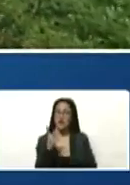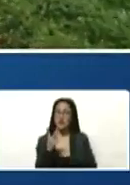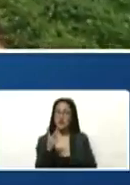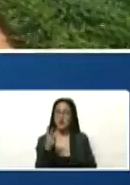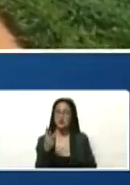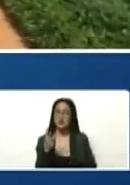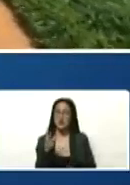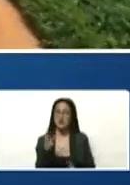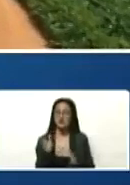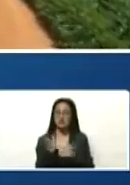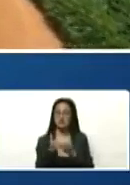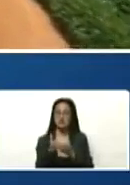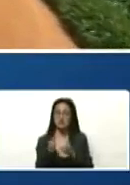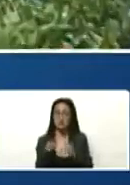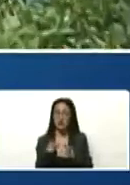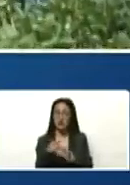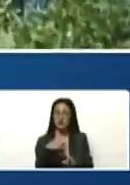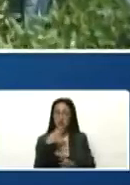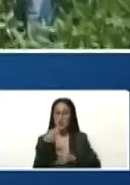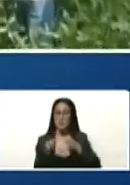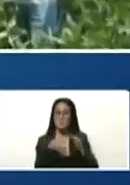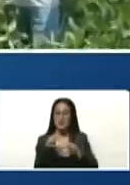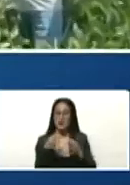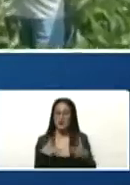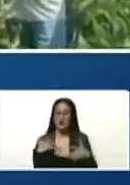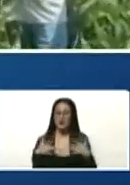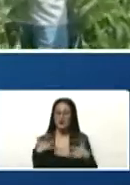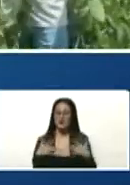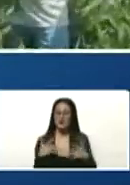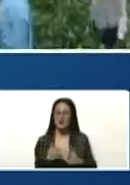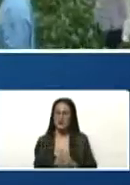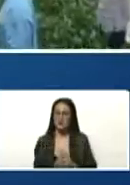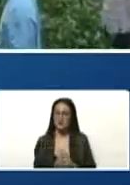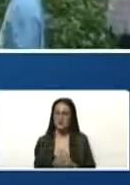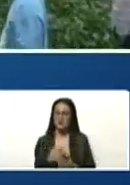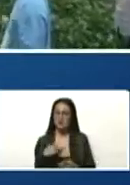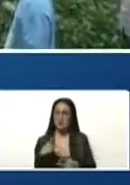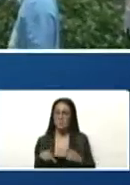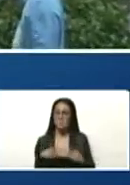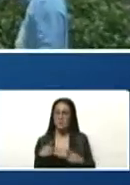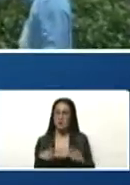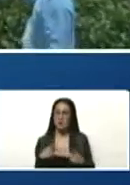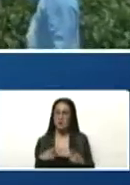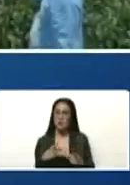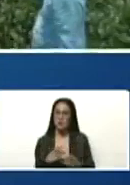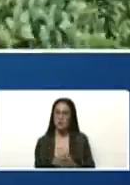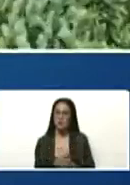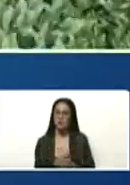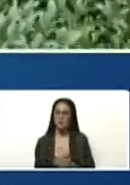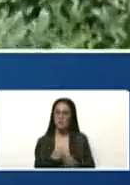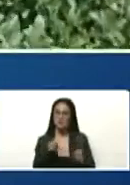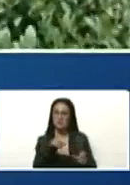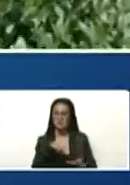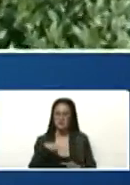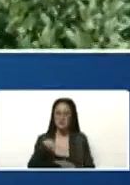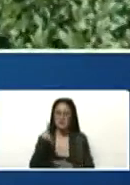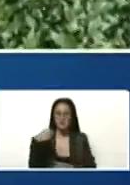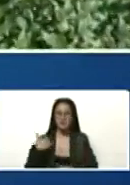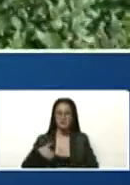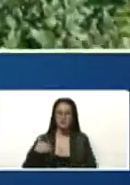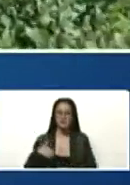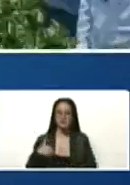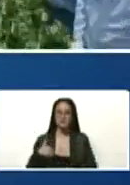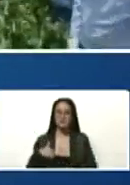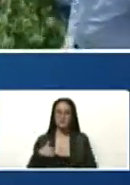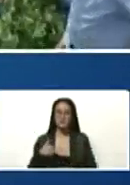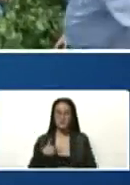facetas que puedo explicarle de mi actividad. Yo soy productor agrícola ganadero en Argentina, pero por sobre todas las cosas